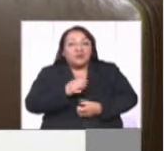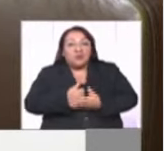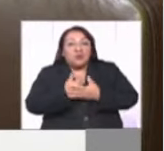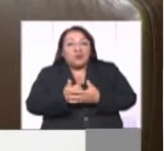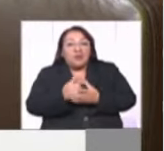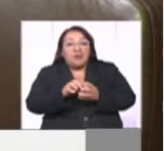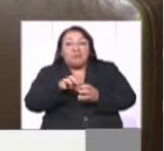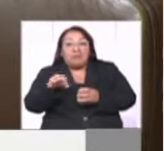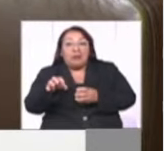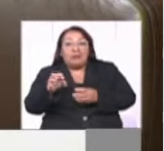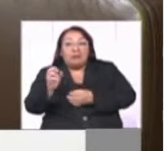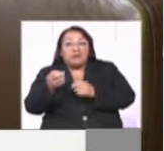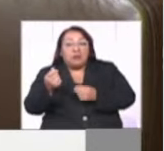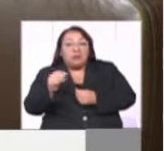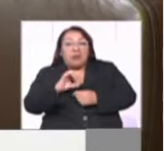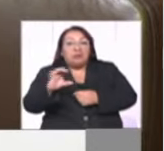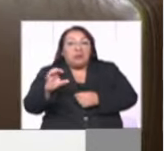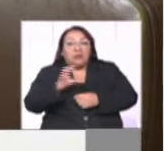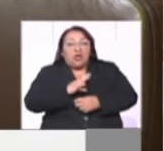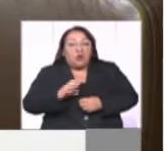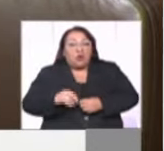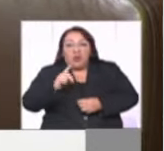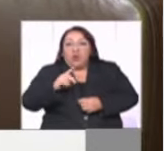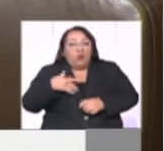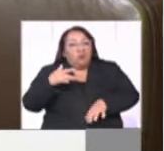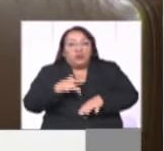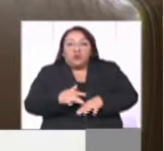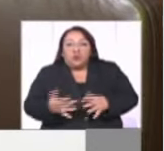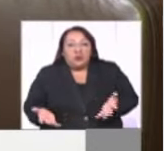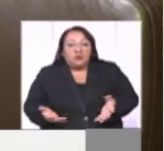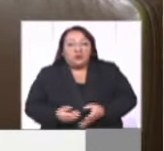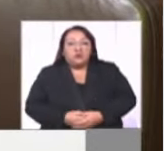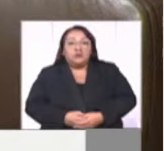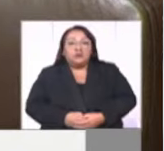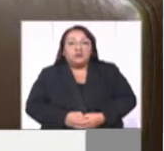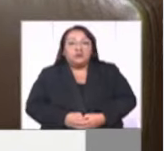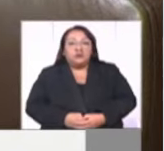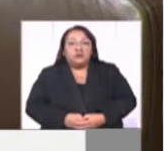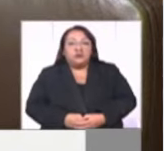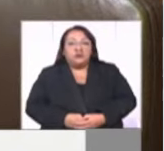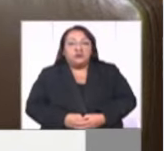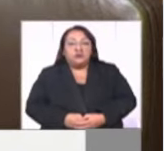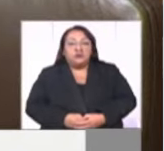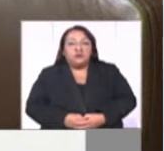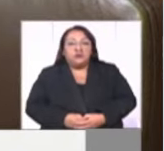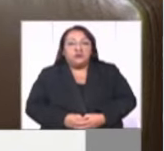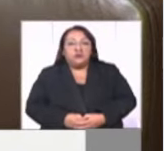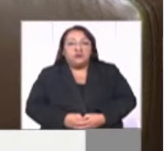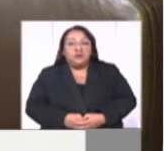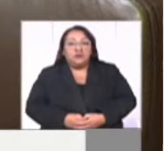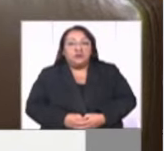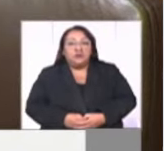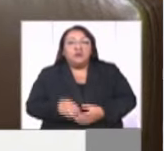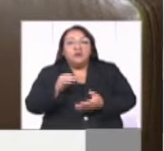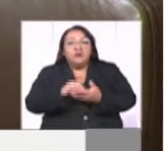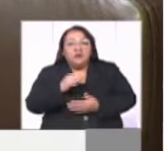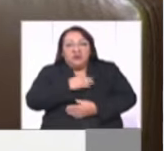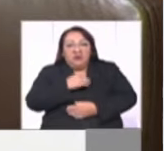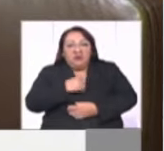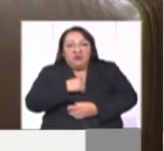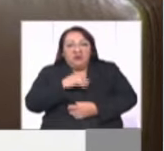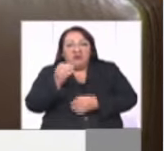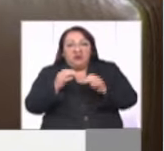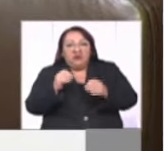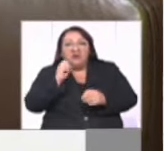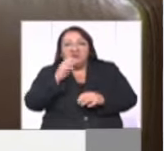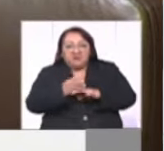eran parte del Tesoro Público y eso no se podría hacer a través del Tesoro Público. Y por si fuera poco, el Ministerio de Economía,